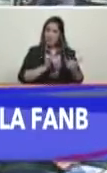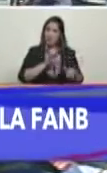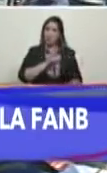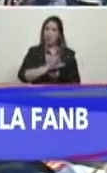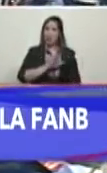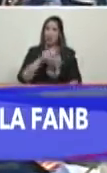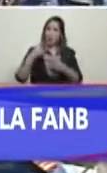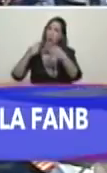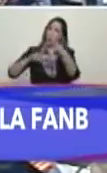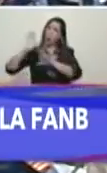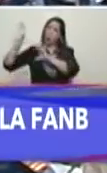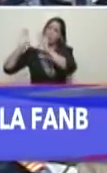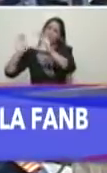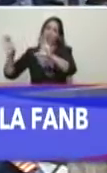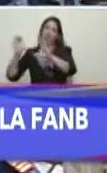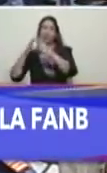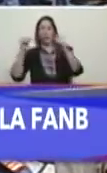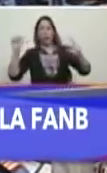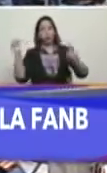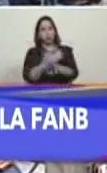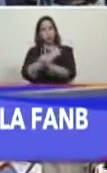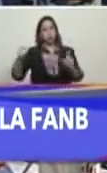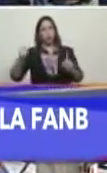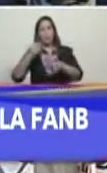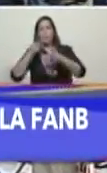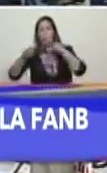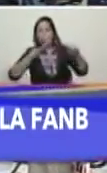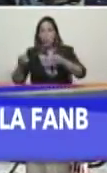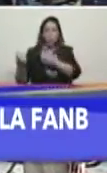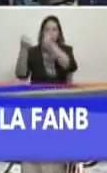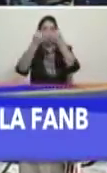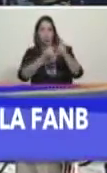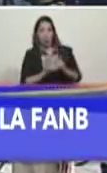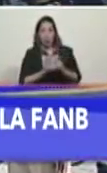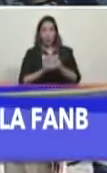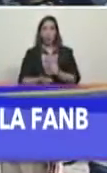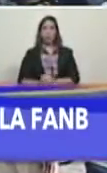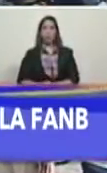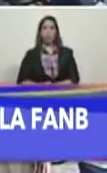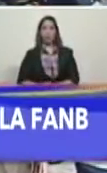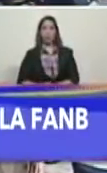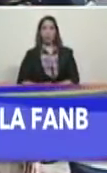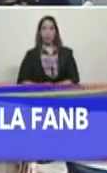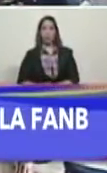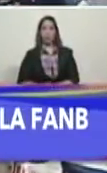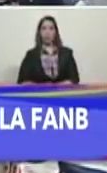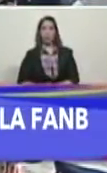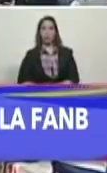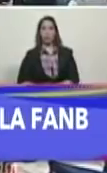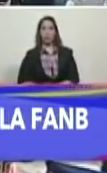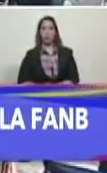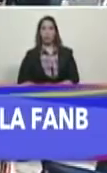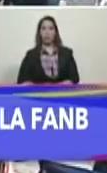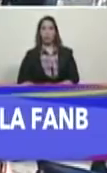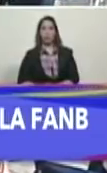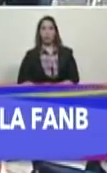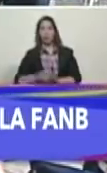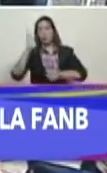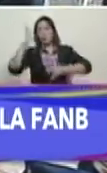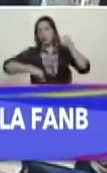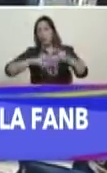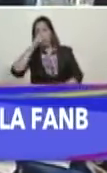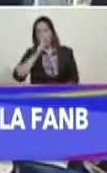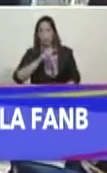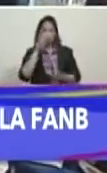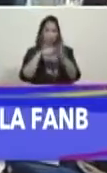todas las agresiones políticas, económicas, financieras. Y al finalizar el año